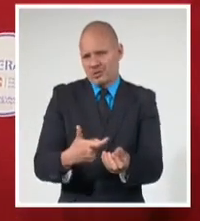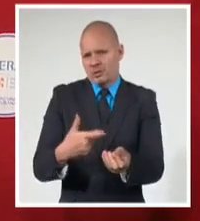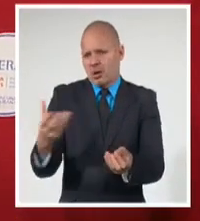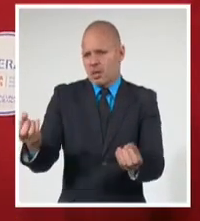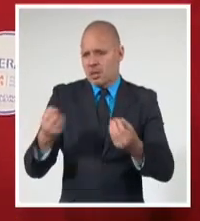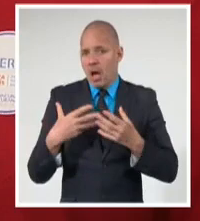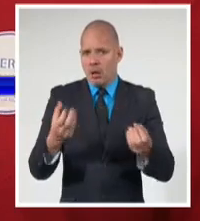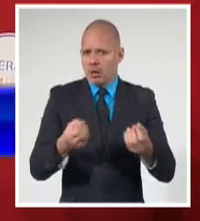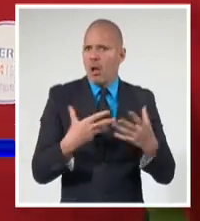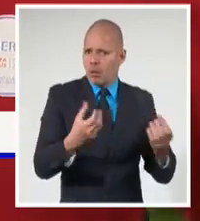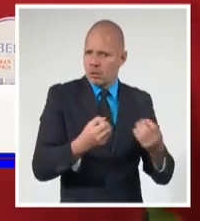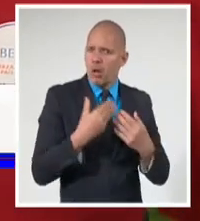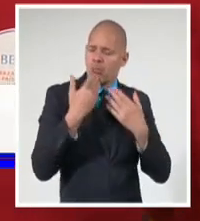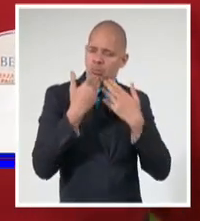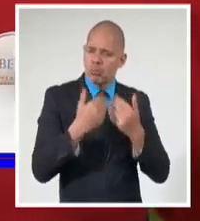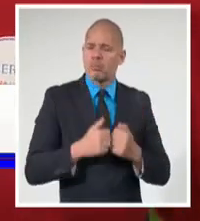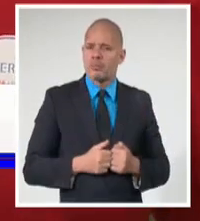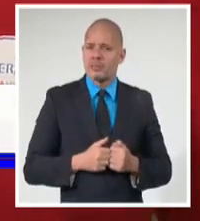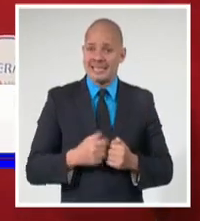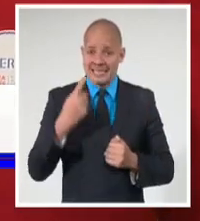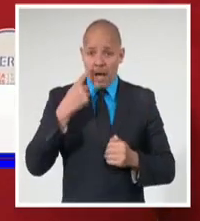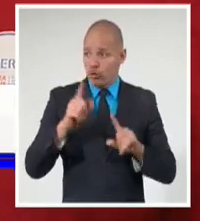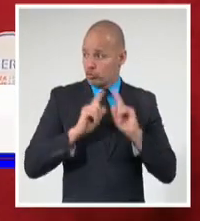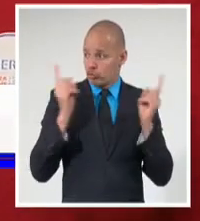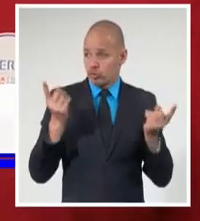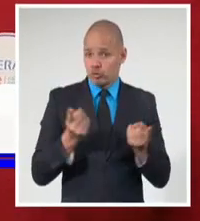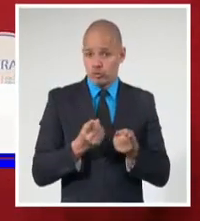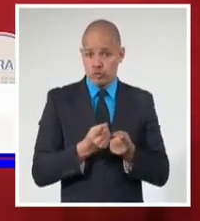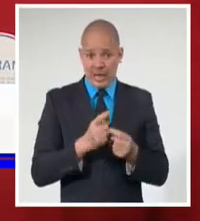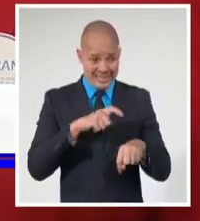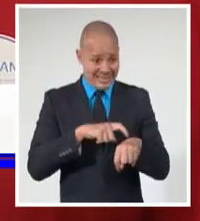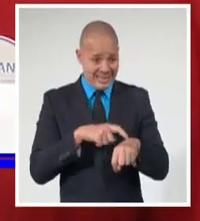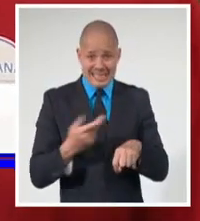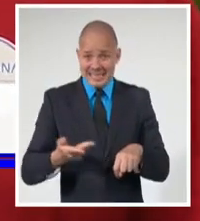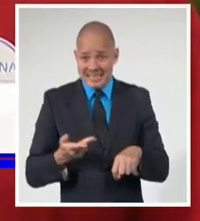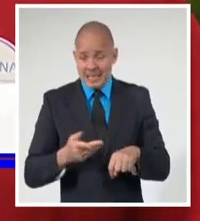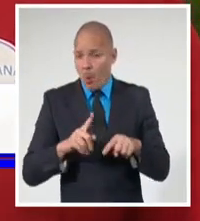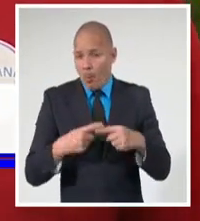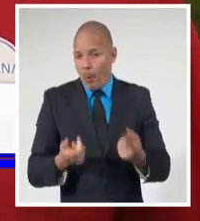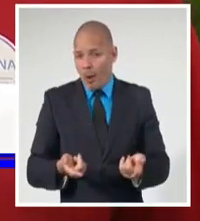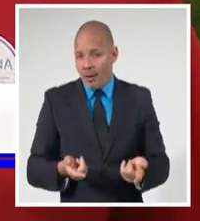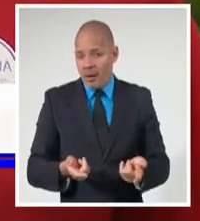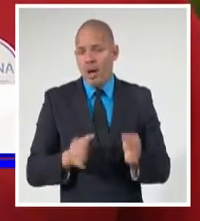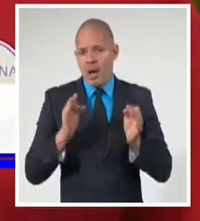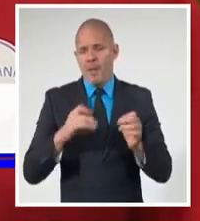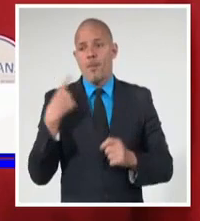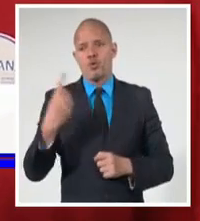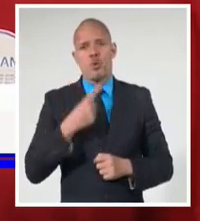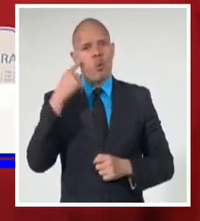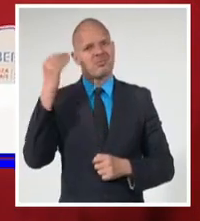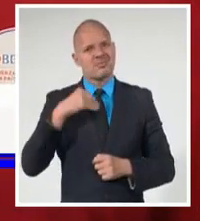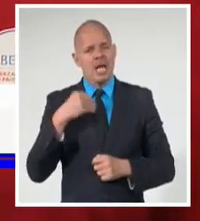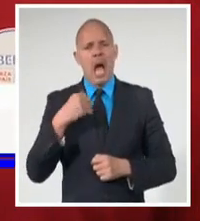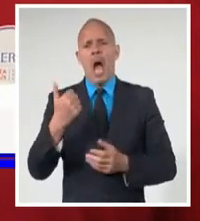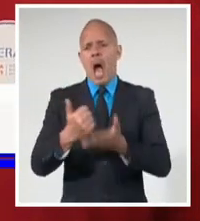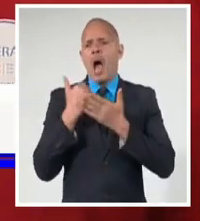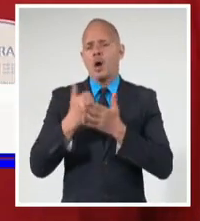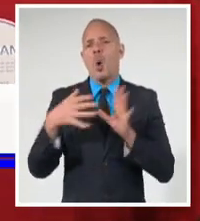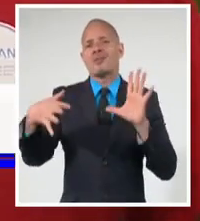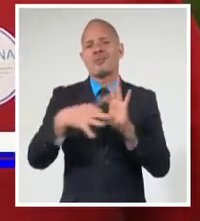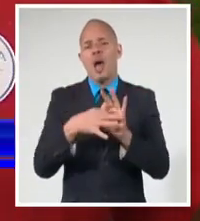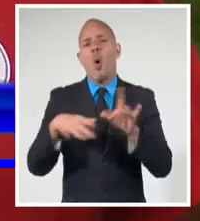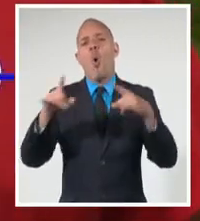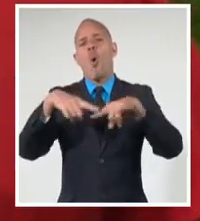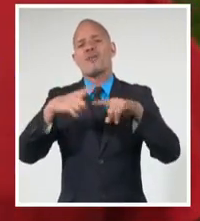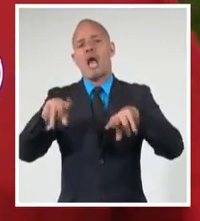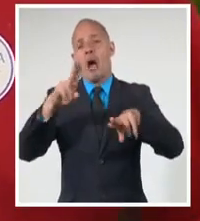se lograron hacer en el tiempo que se hicieron y en el contexto que se hicieron, porque recopilamos lo mejor del Instituto Superior de Diseño Industrial de la Universidad de La Habana, de